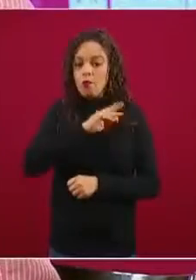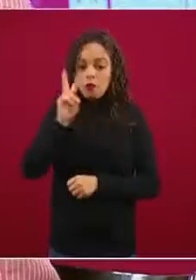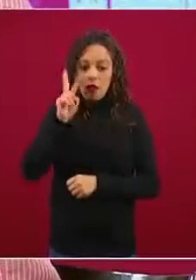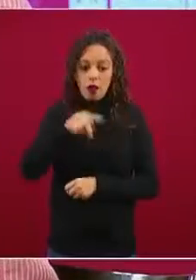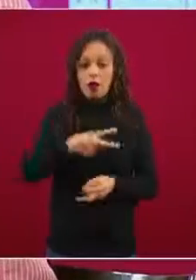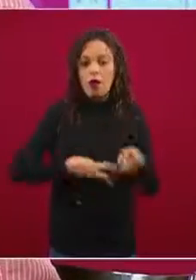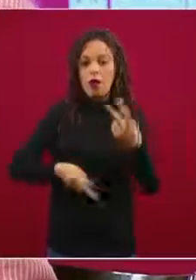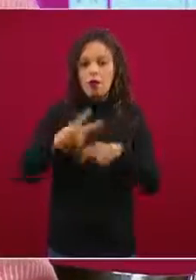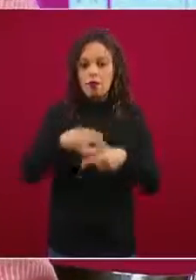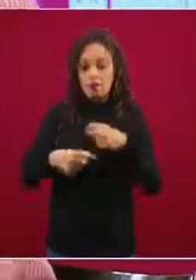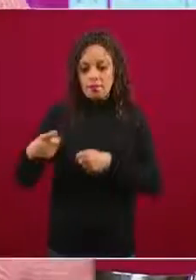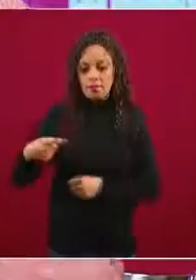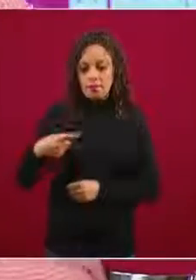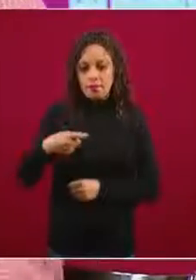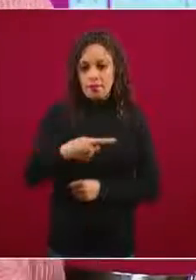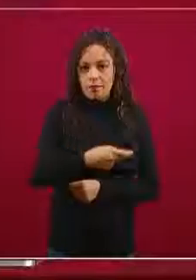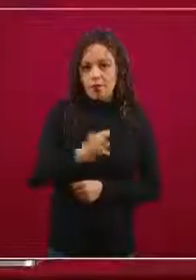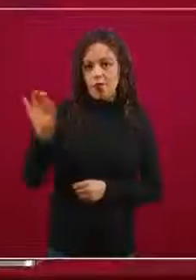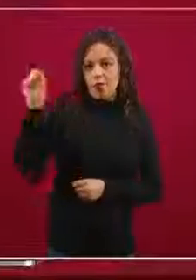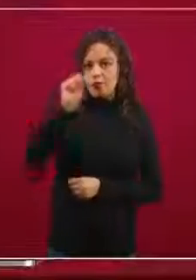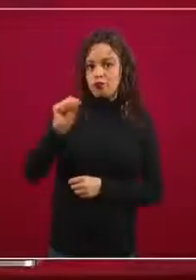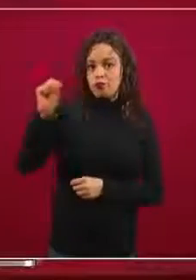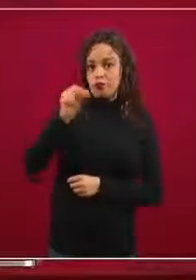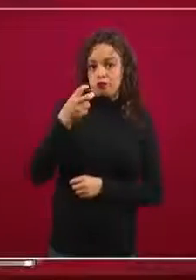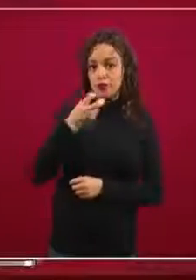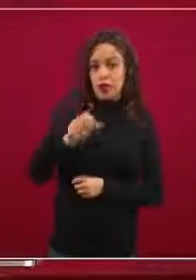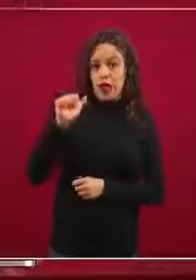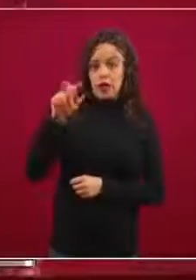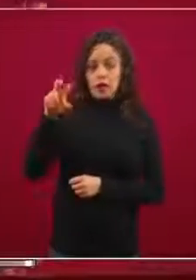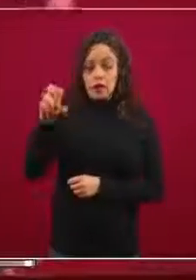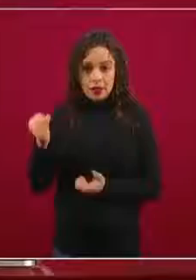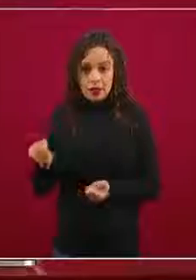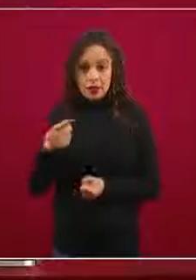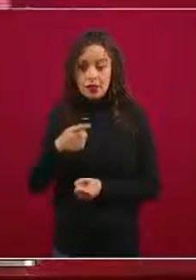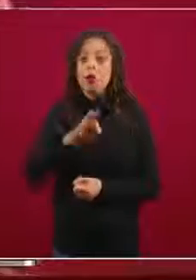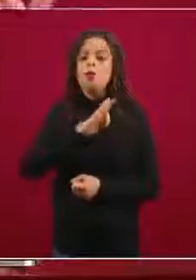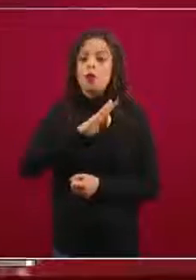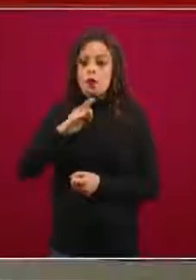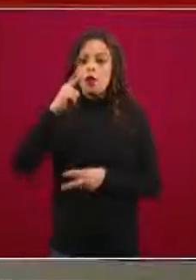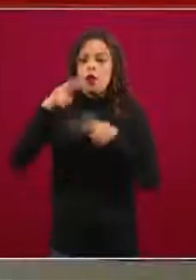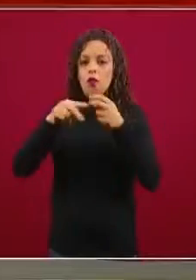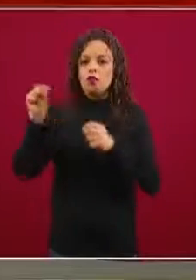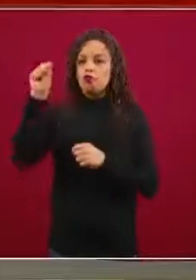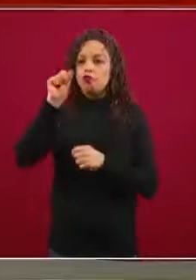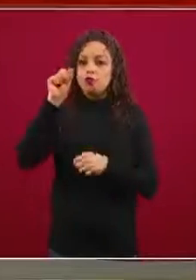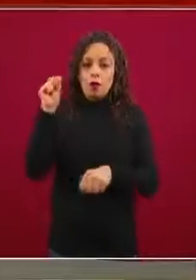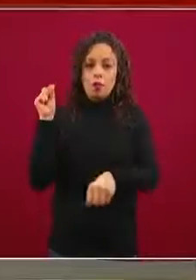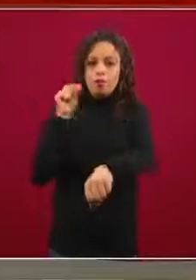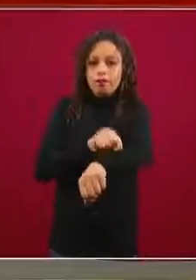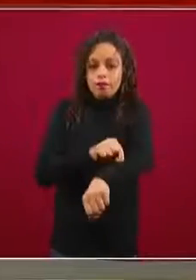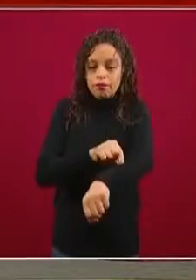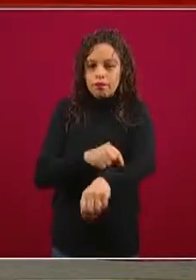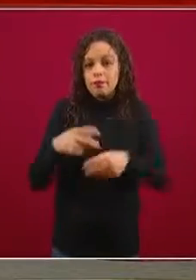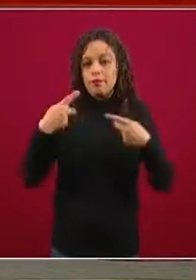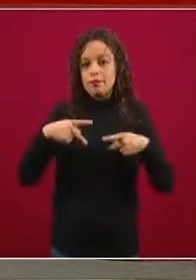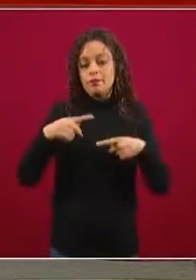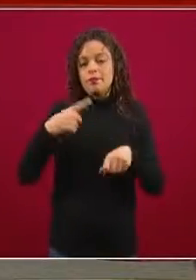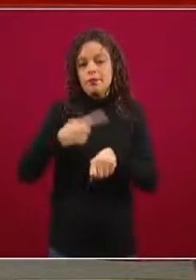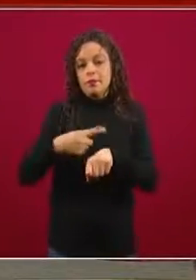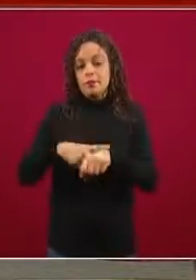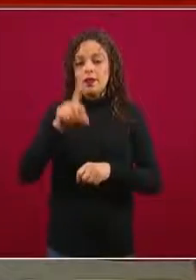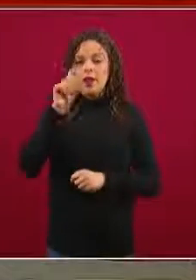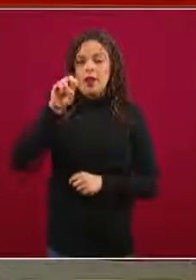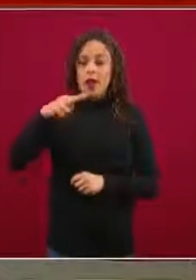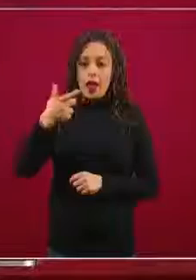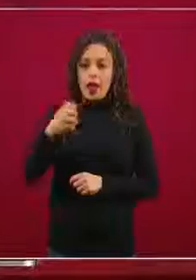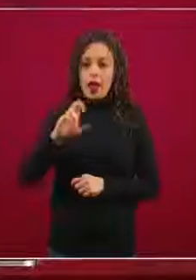mosquitos Aedes. Con esos mosquitos Aedes van a picar a alguien que tenga dengue, chikungunya o zika